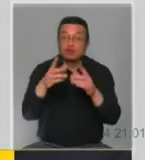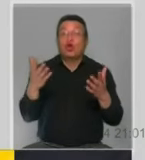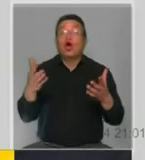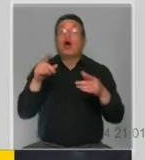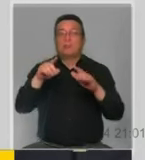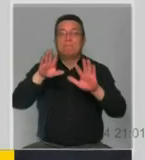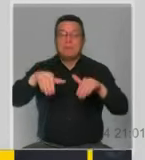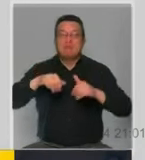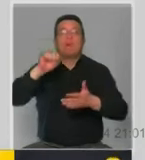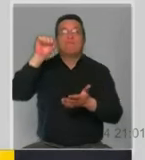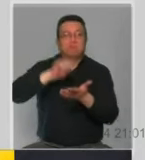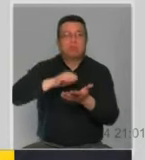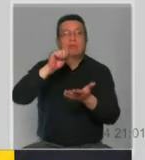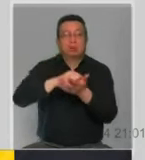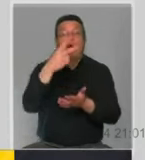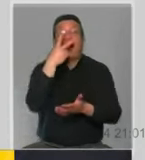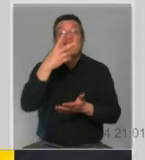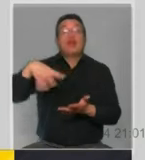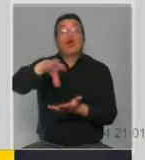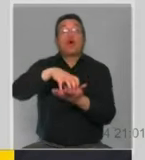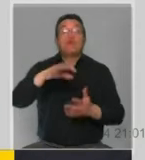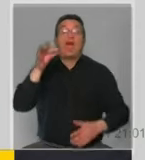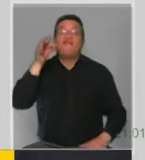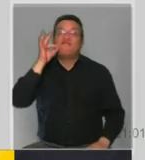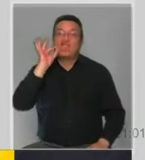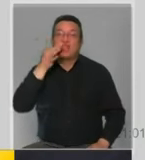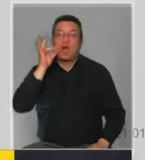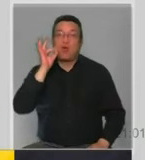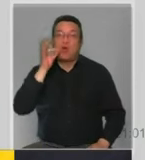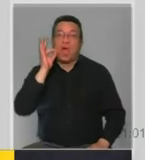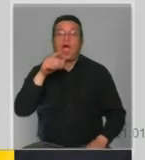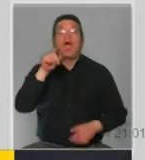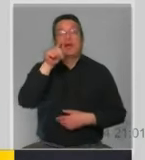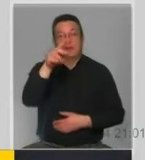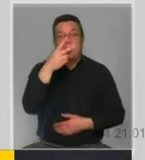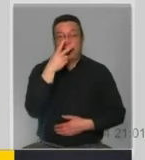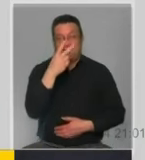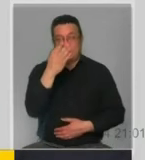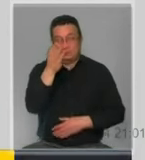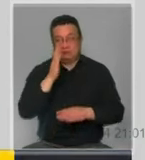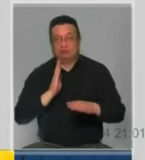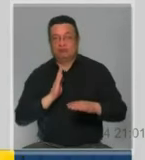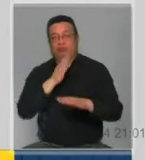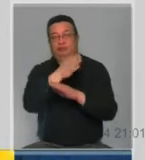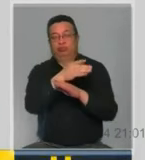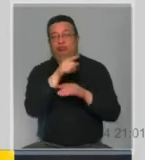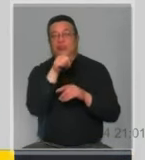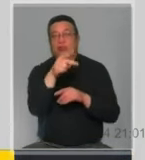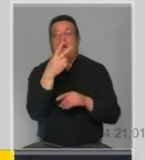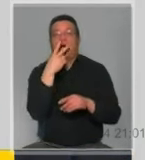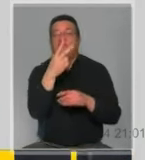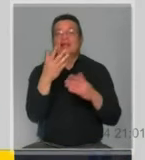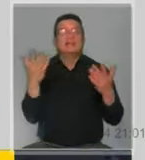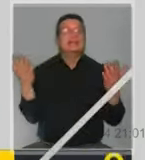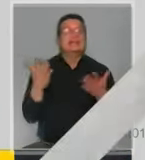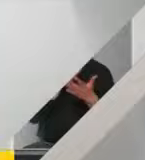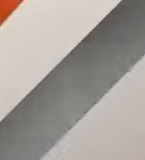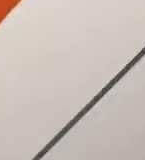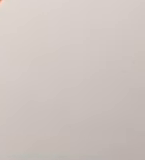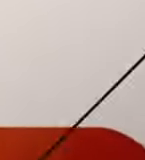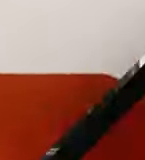las protestas. Vamos a la comuna de Vitacura. Jorge Iturrieta nos da cuenta de lo que está sucediendo ya